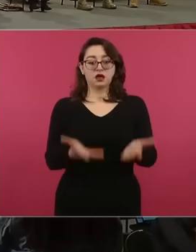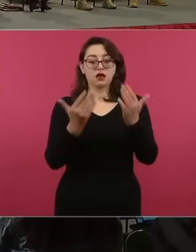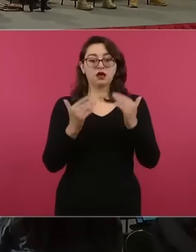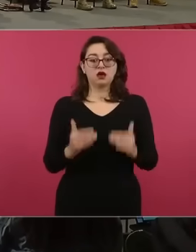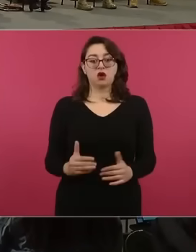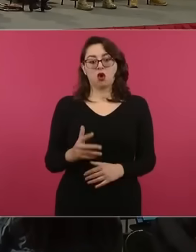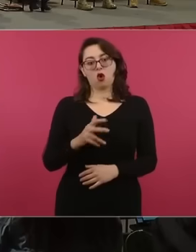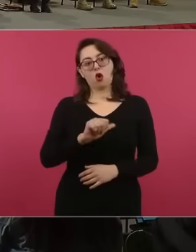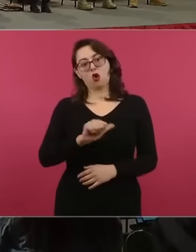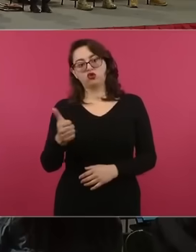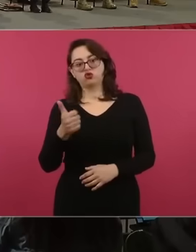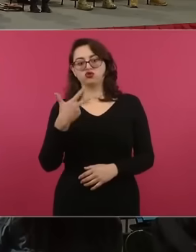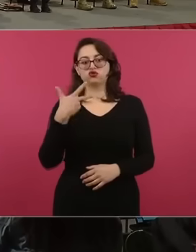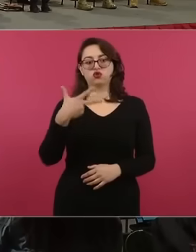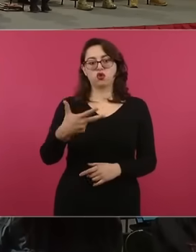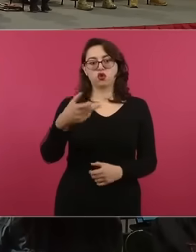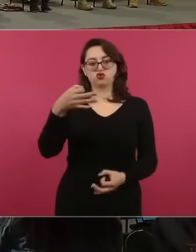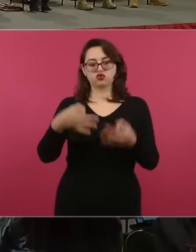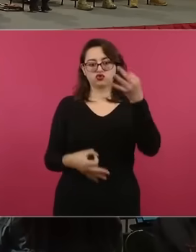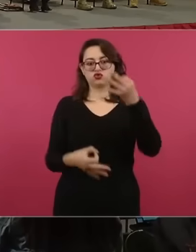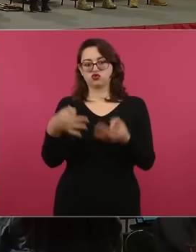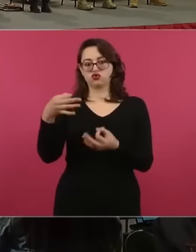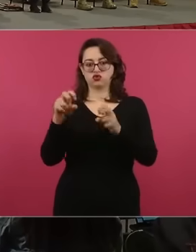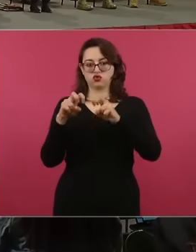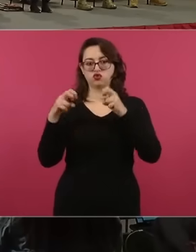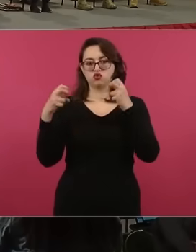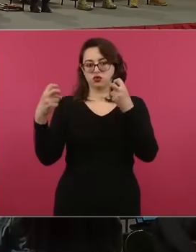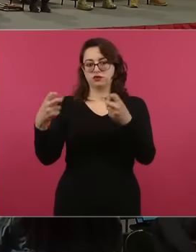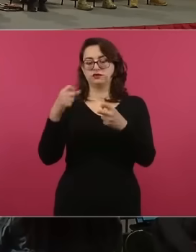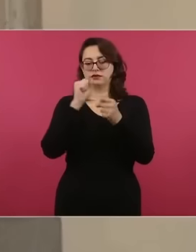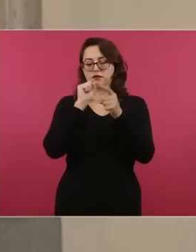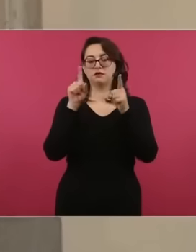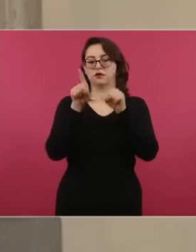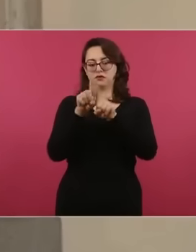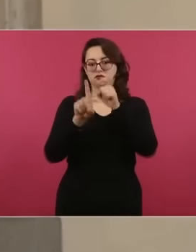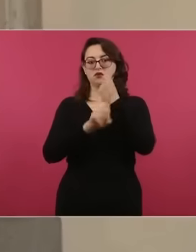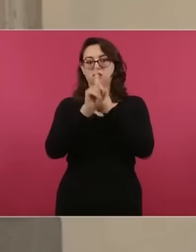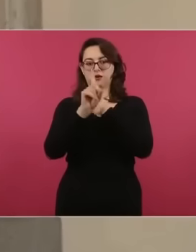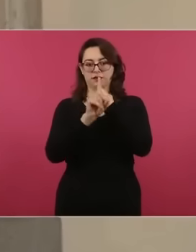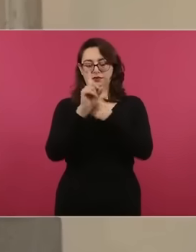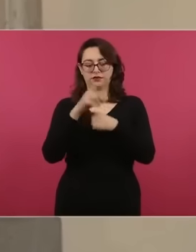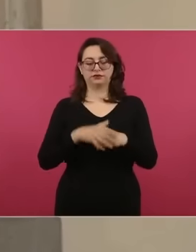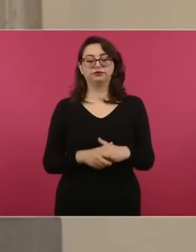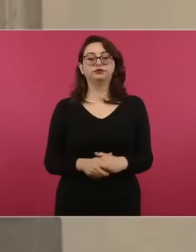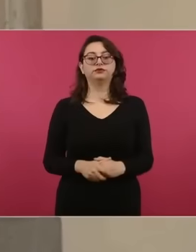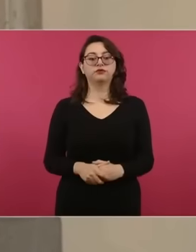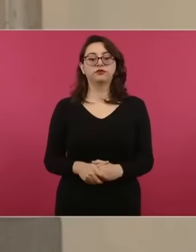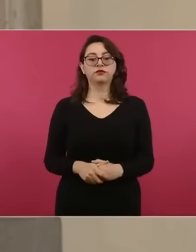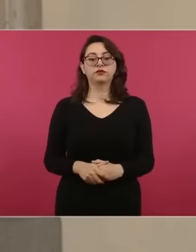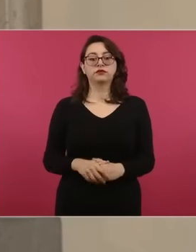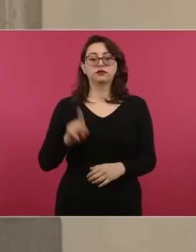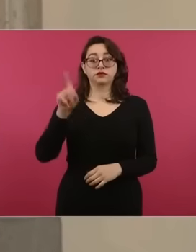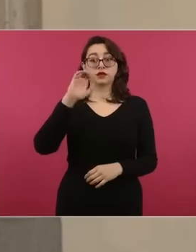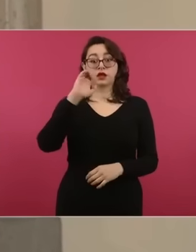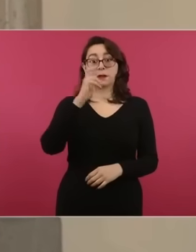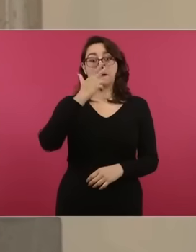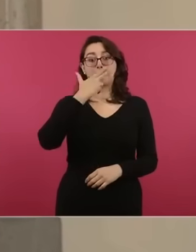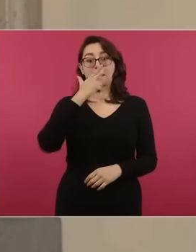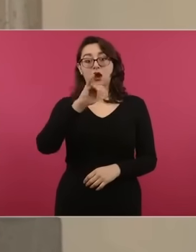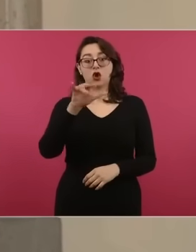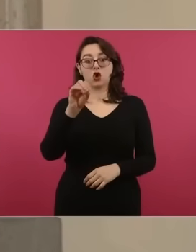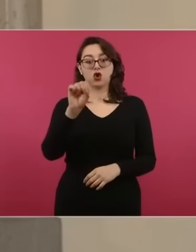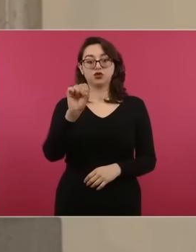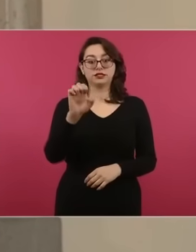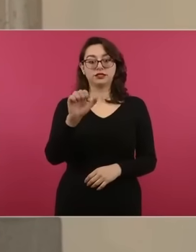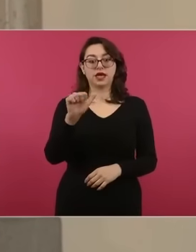Fueron resueltas favorablemente por el tribunal de alzada adelante se trata del juez de control en Chihuahua José avelino